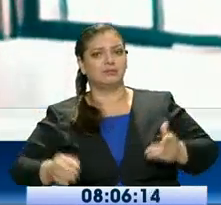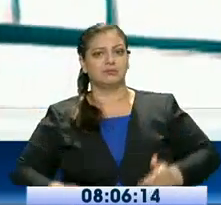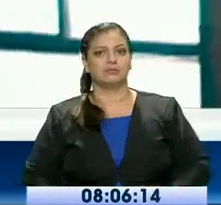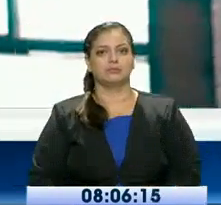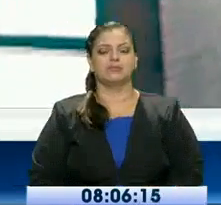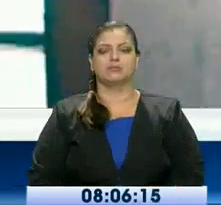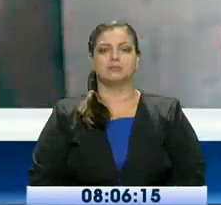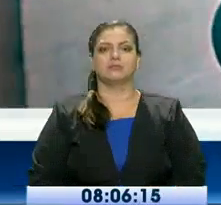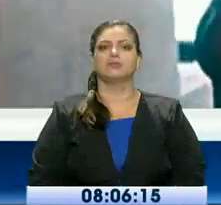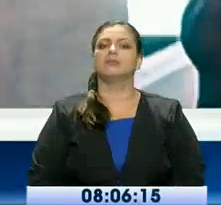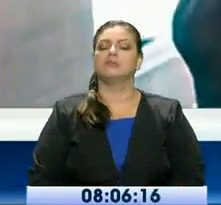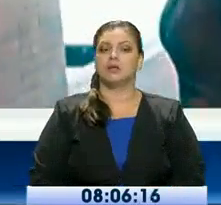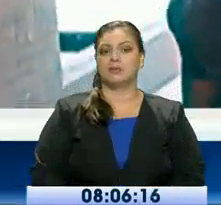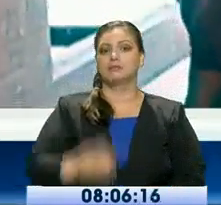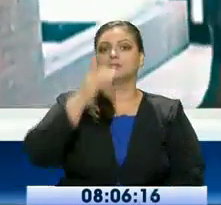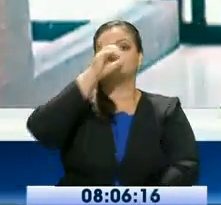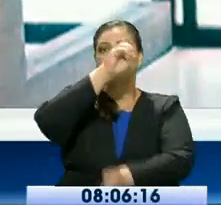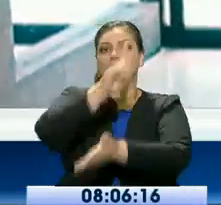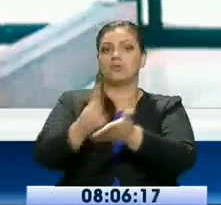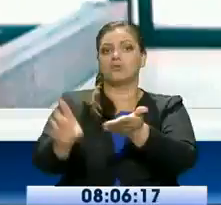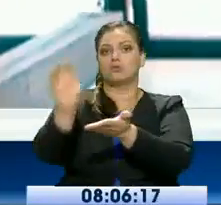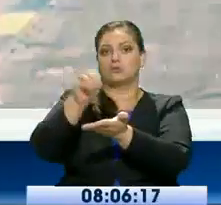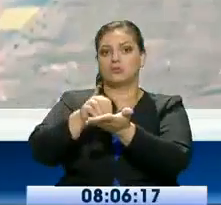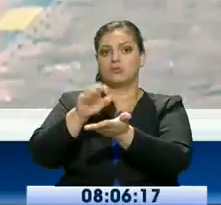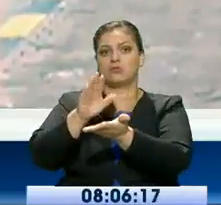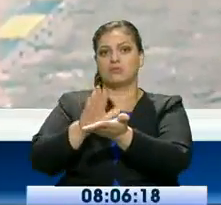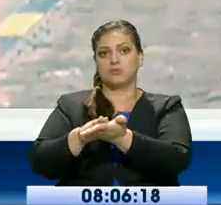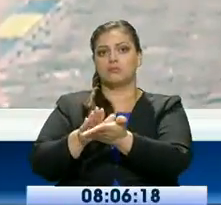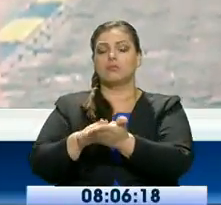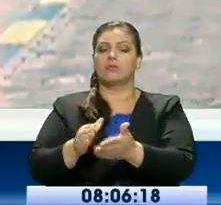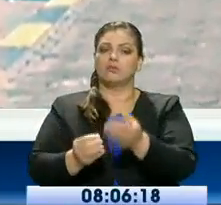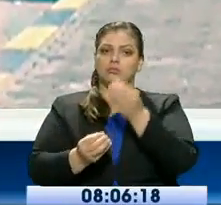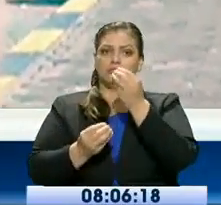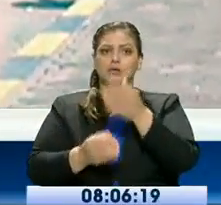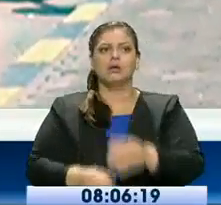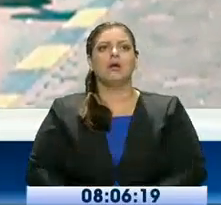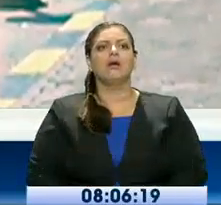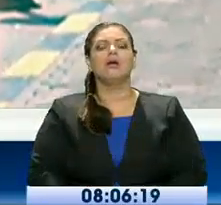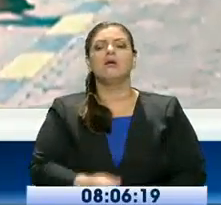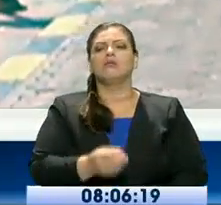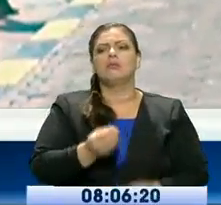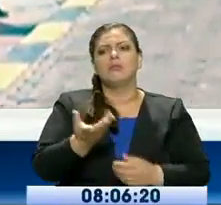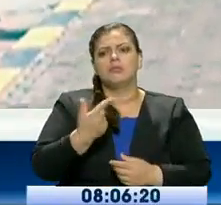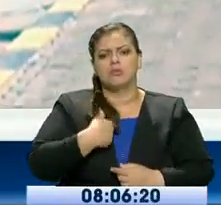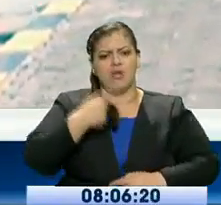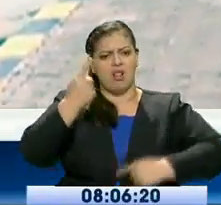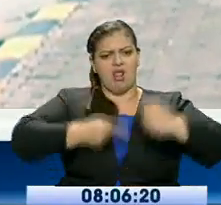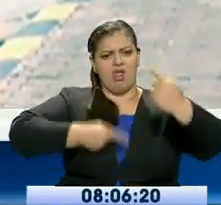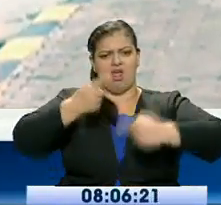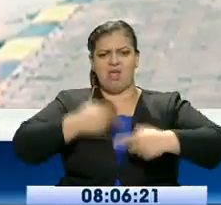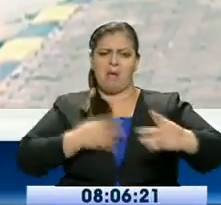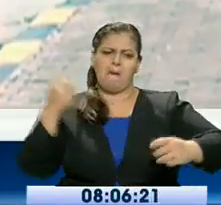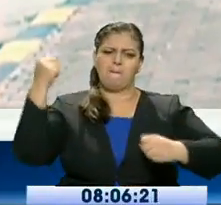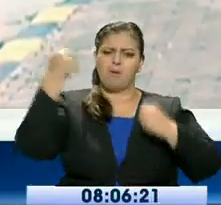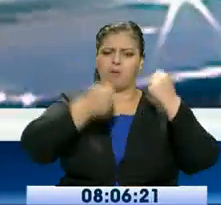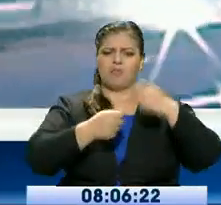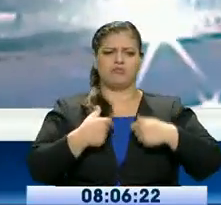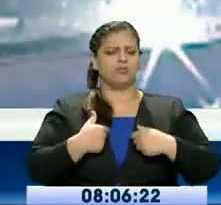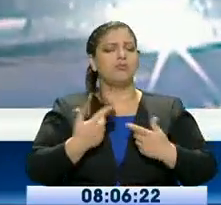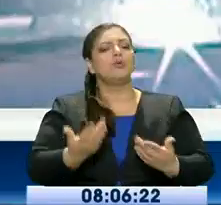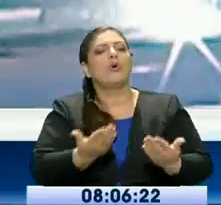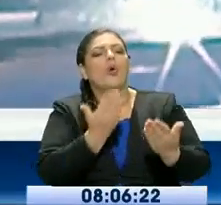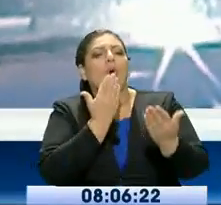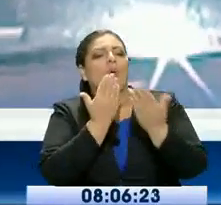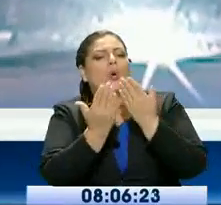aquel daño pudo arreglarse con un acuerdo económico, pero terminó en un problema legal y con amenazas de parte de las otras